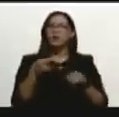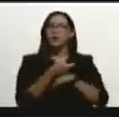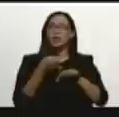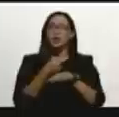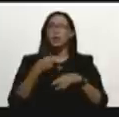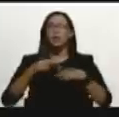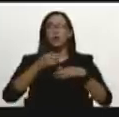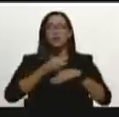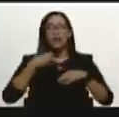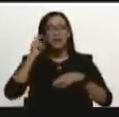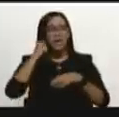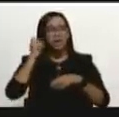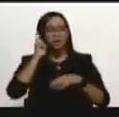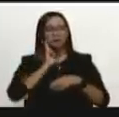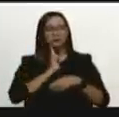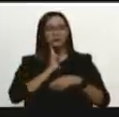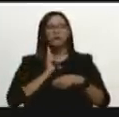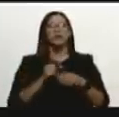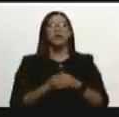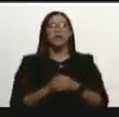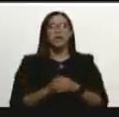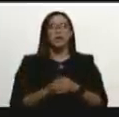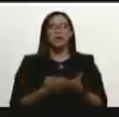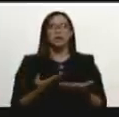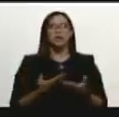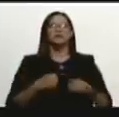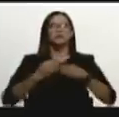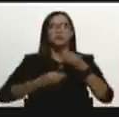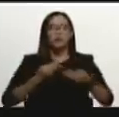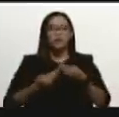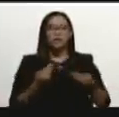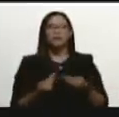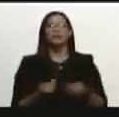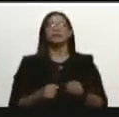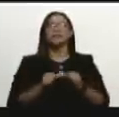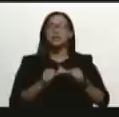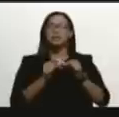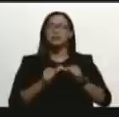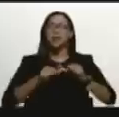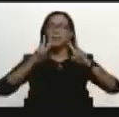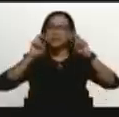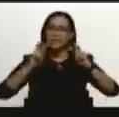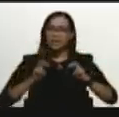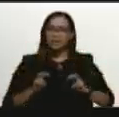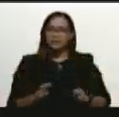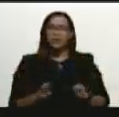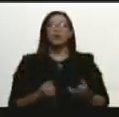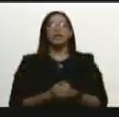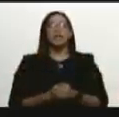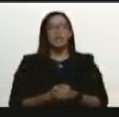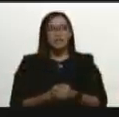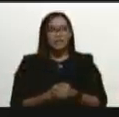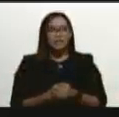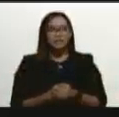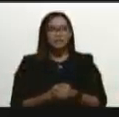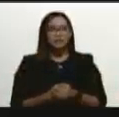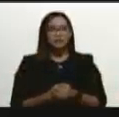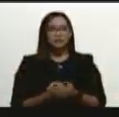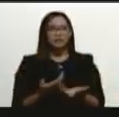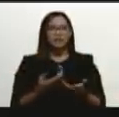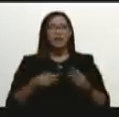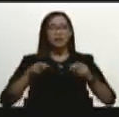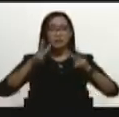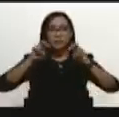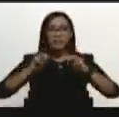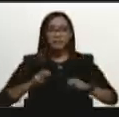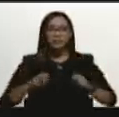nacional. En este sentido, informamos al pueblo que, como resultado de las rigurosas investigaciones y las declaraciones rendidas por la banda